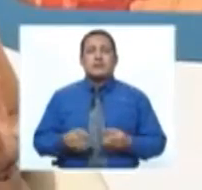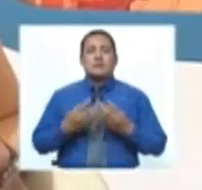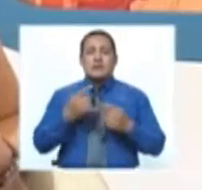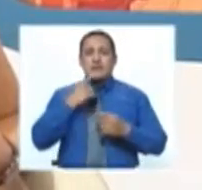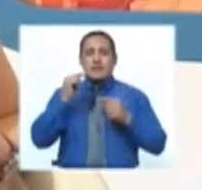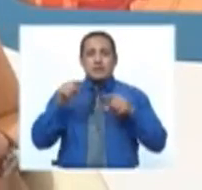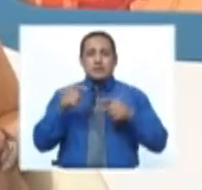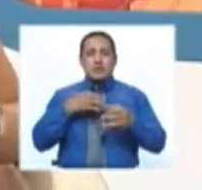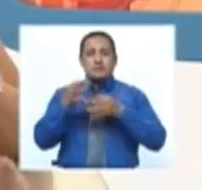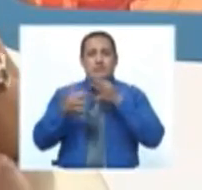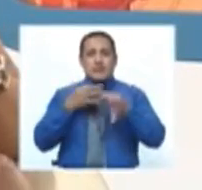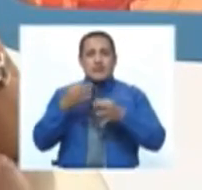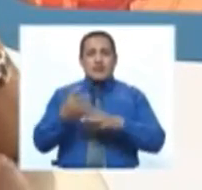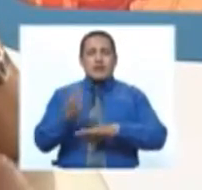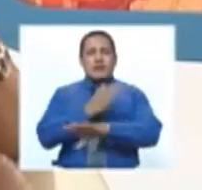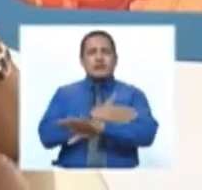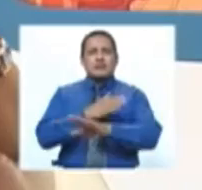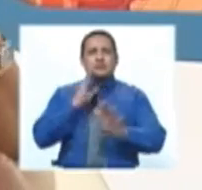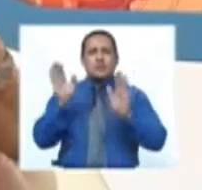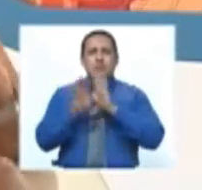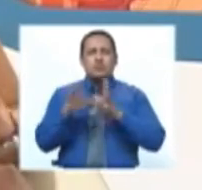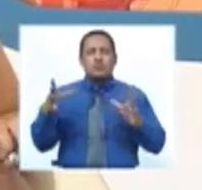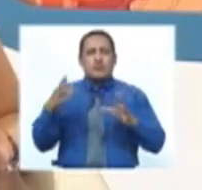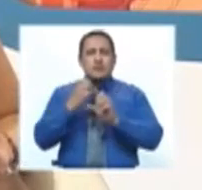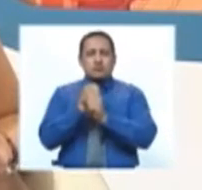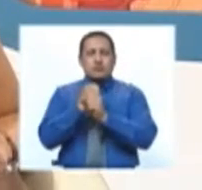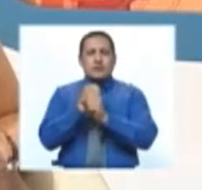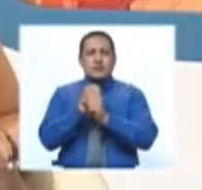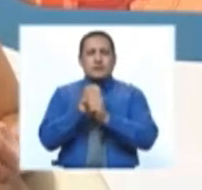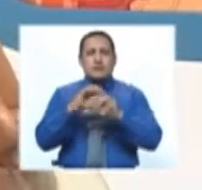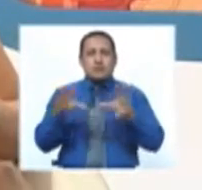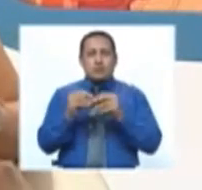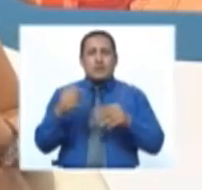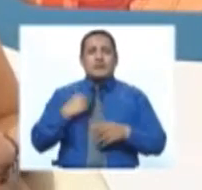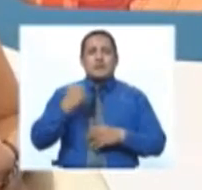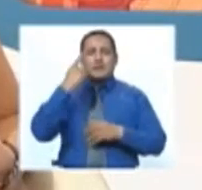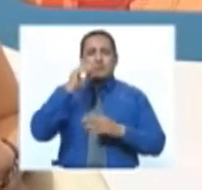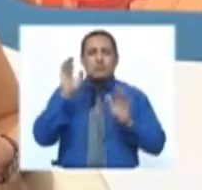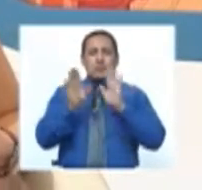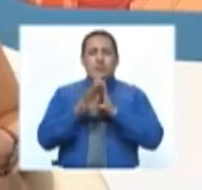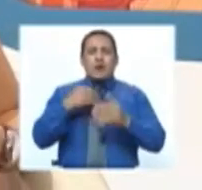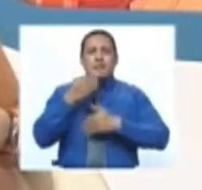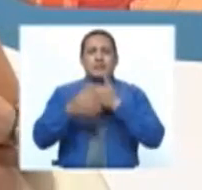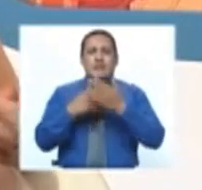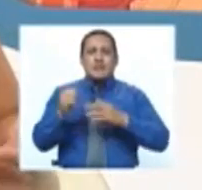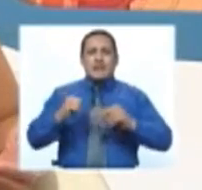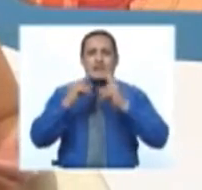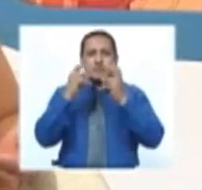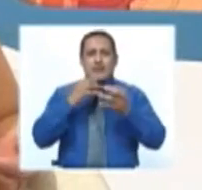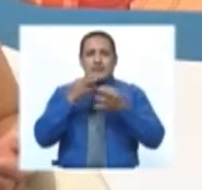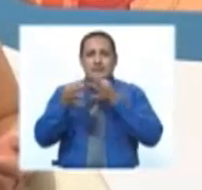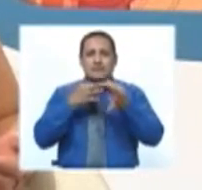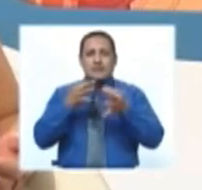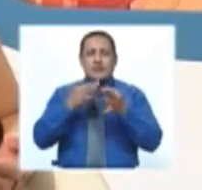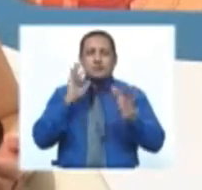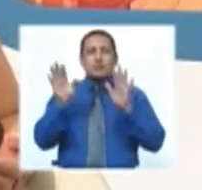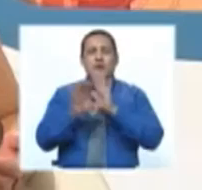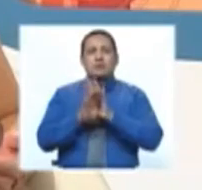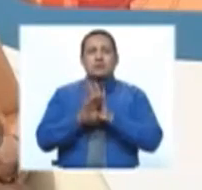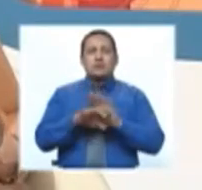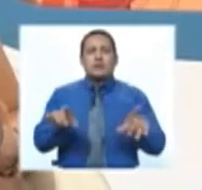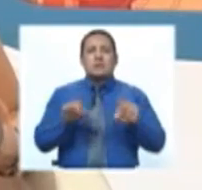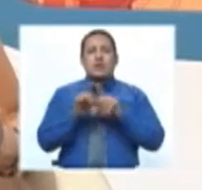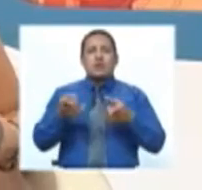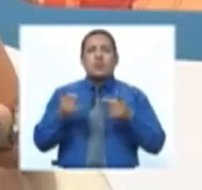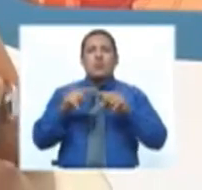Bueno, y eso es en buena cuenta un resumen para poner un poco en coyuntura el tema de lo que se refiere